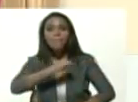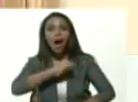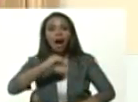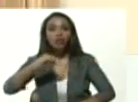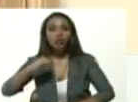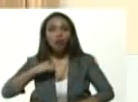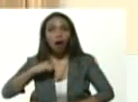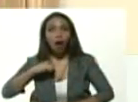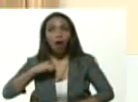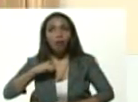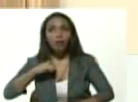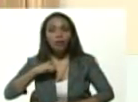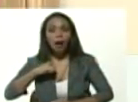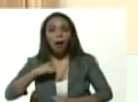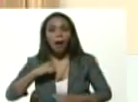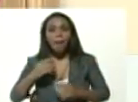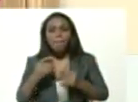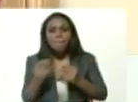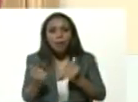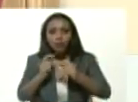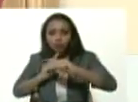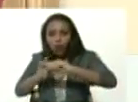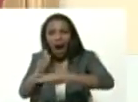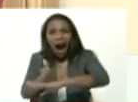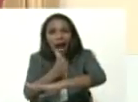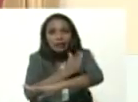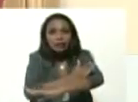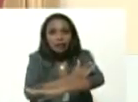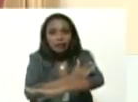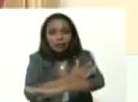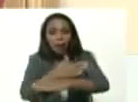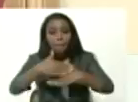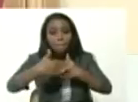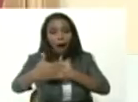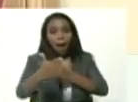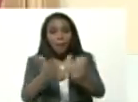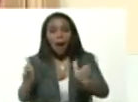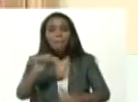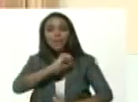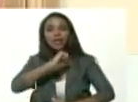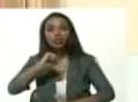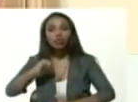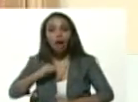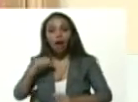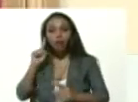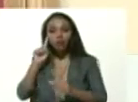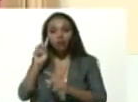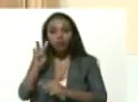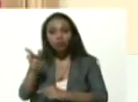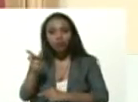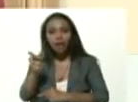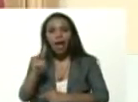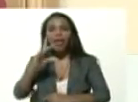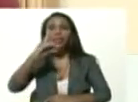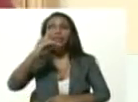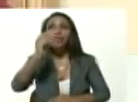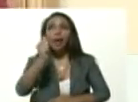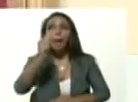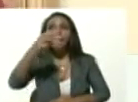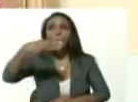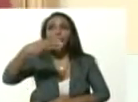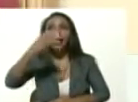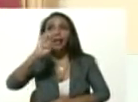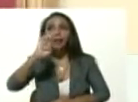personalizado. Despistaje ampliado, personalizado, el DAPE. Lo